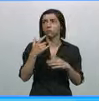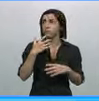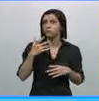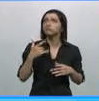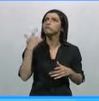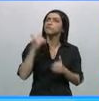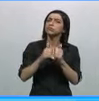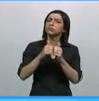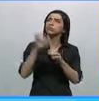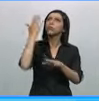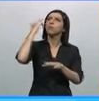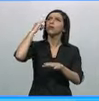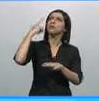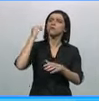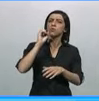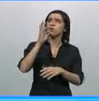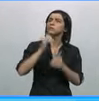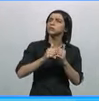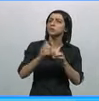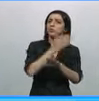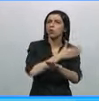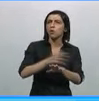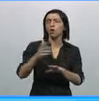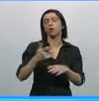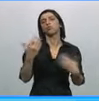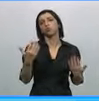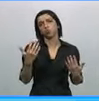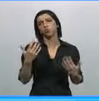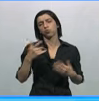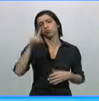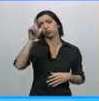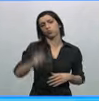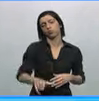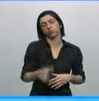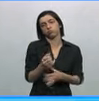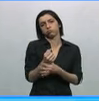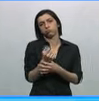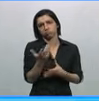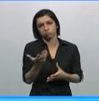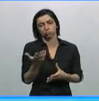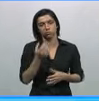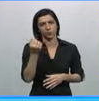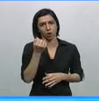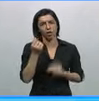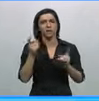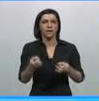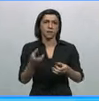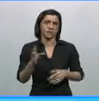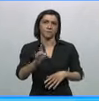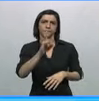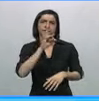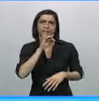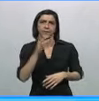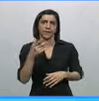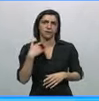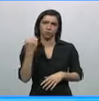club, detrás de un monstruo, que es Mario Alberto Kempes. Además, también es uno de los pocos técnicos, junto con Carlos